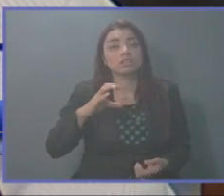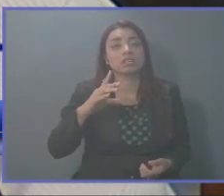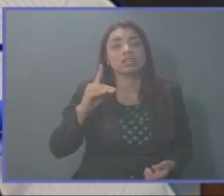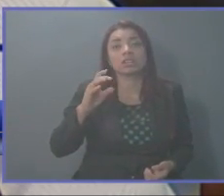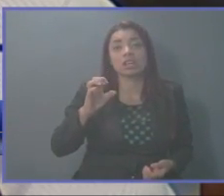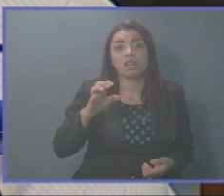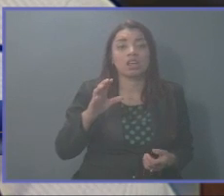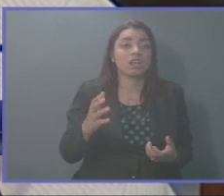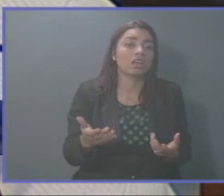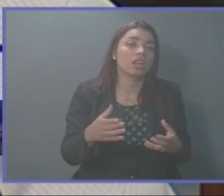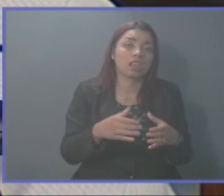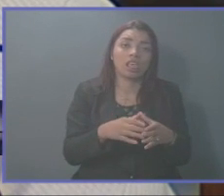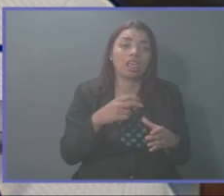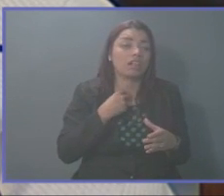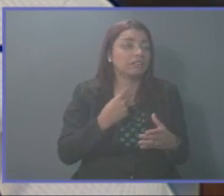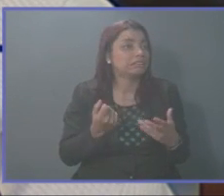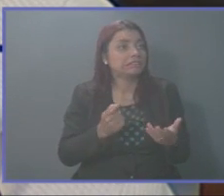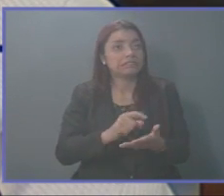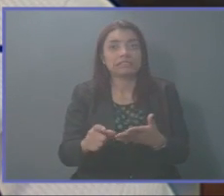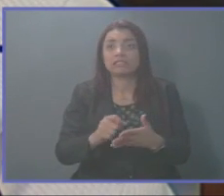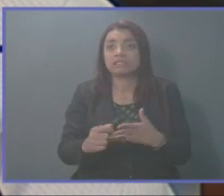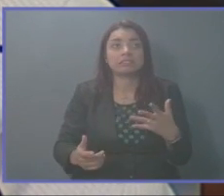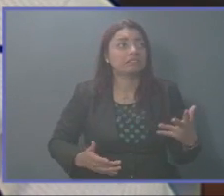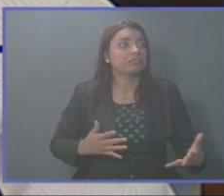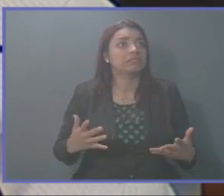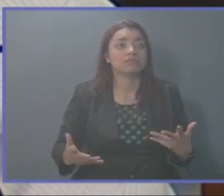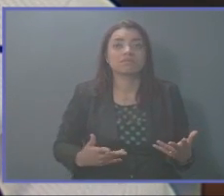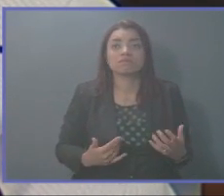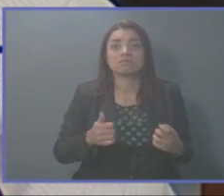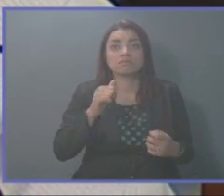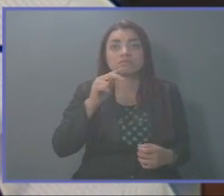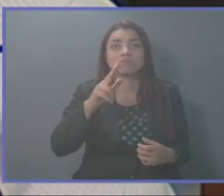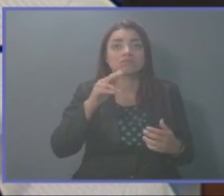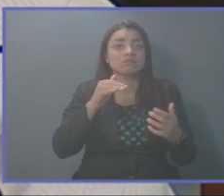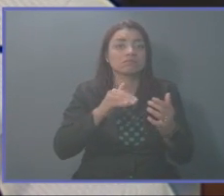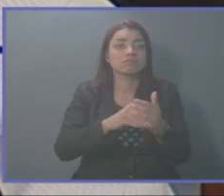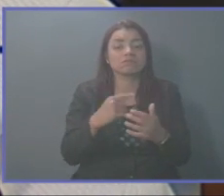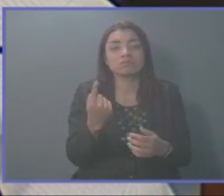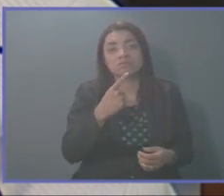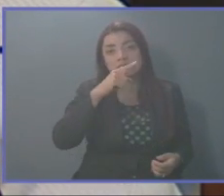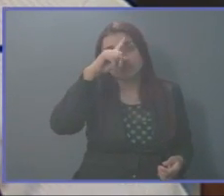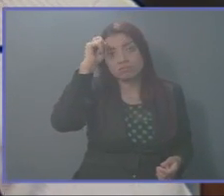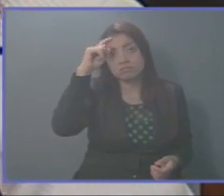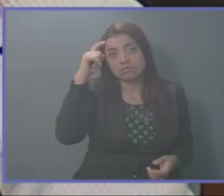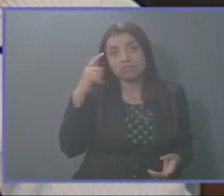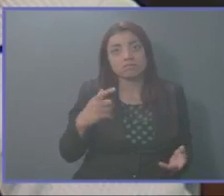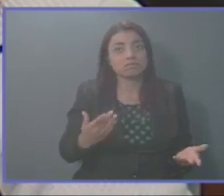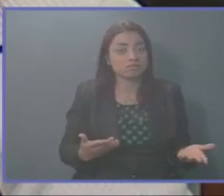escolares tienen en una incertidumbre a más de 3.000 empleados.